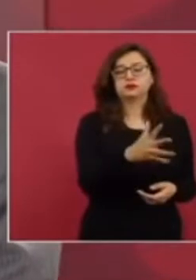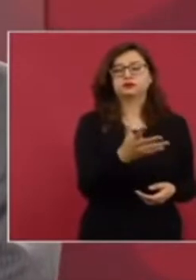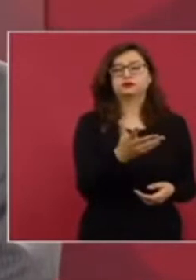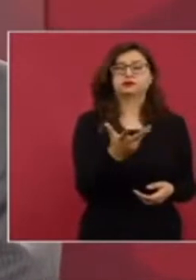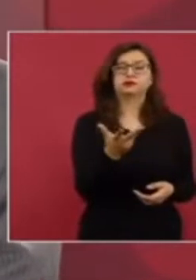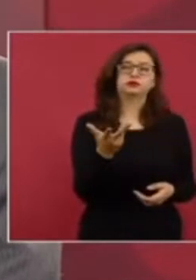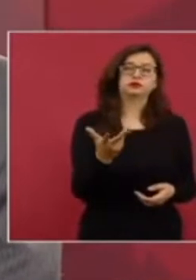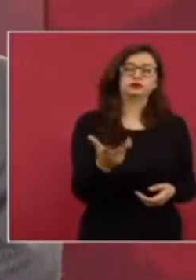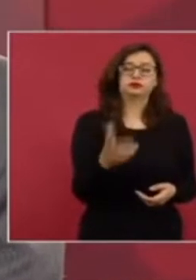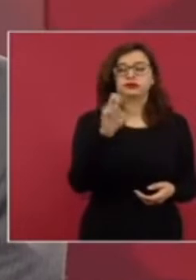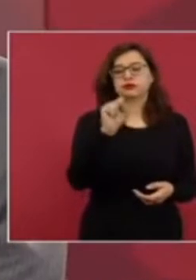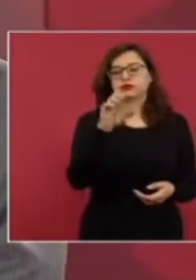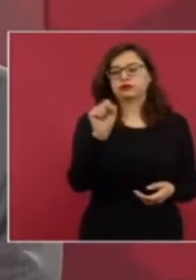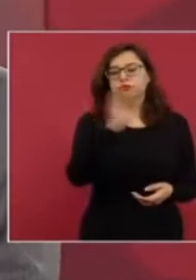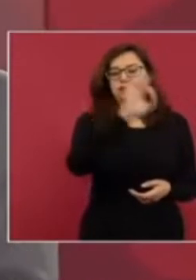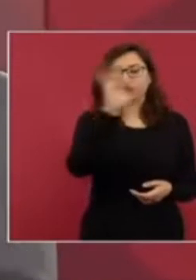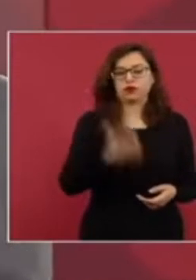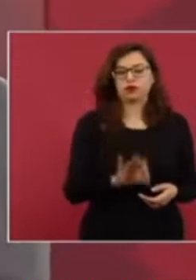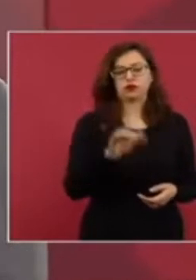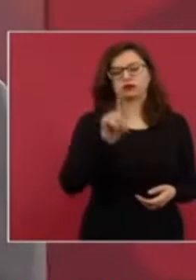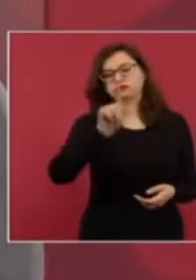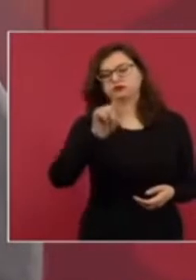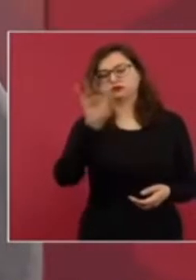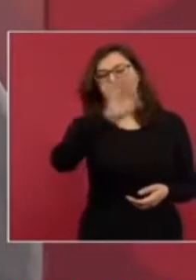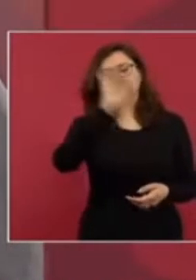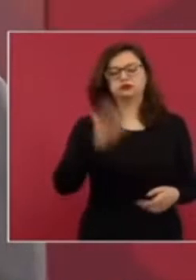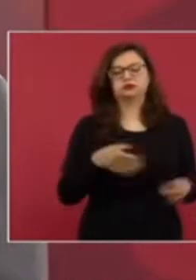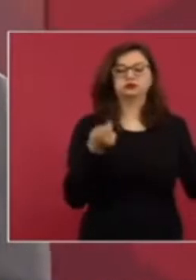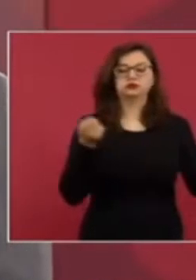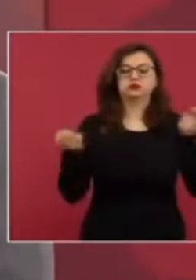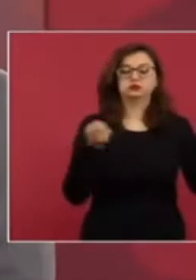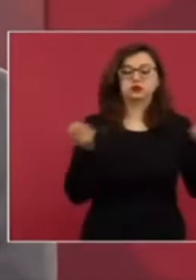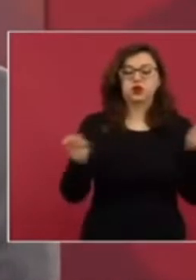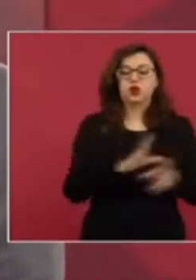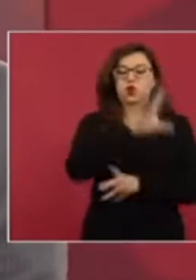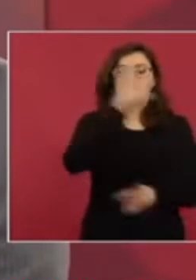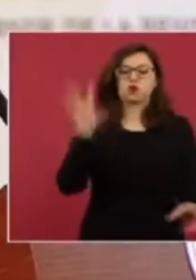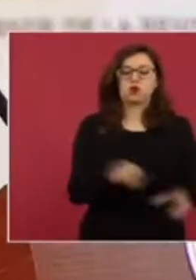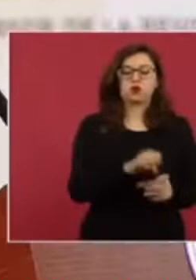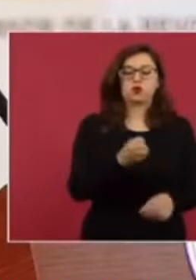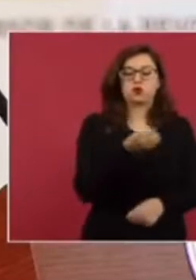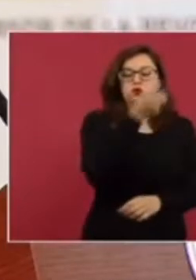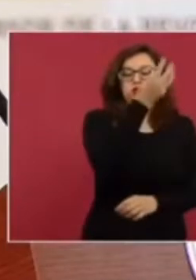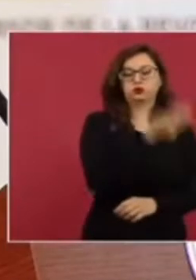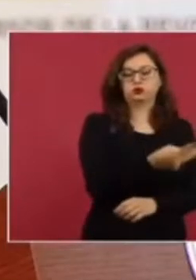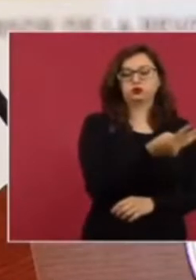como el 60%, 70%, es decir,